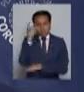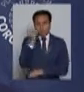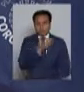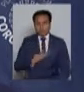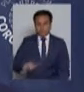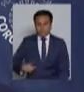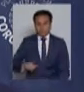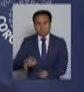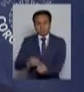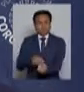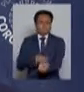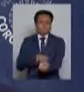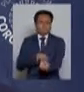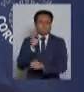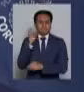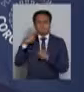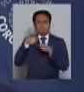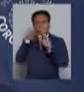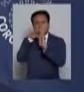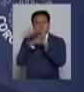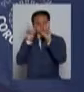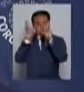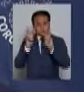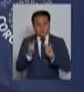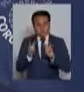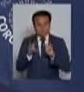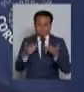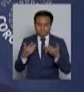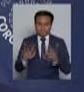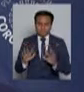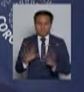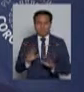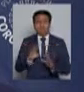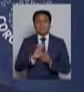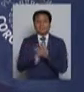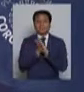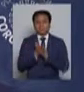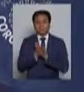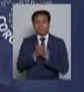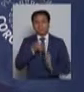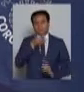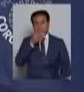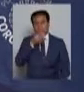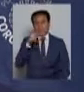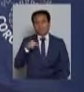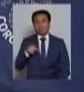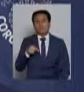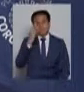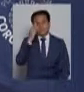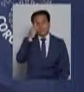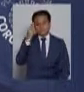presidente fue larga y tuvimos varios temas que abordar. Eso es todo lo que tenemos que comentar por